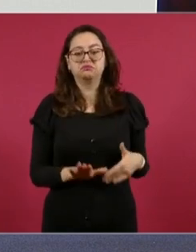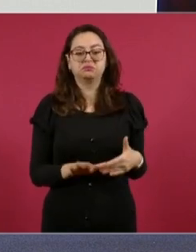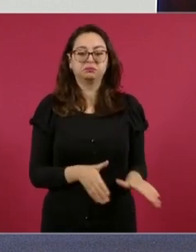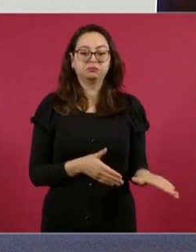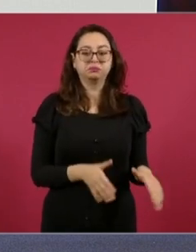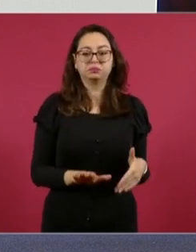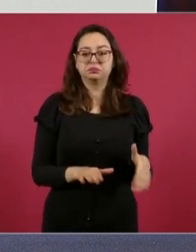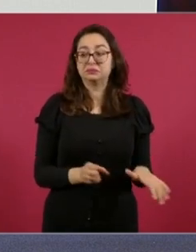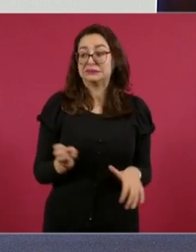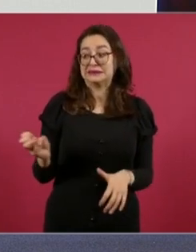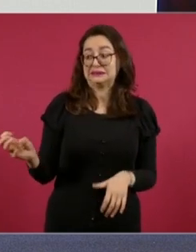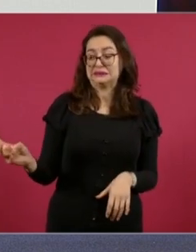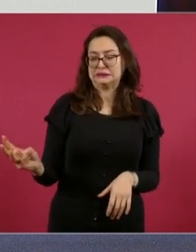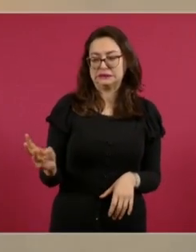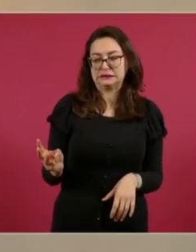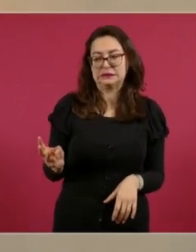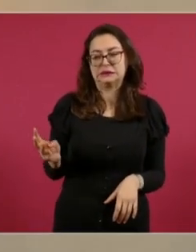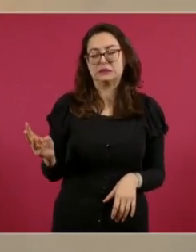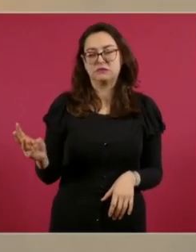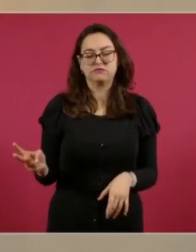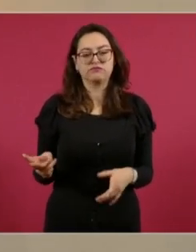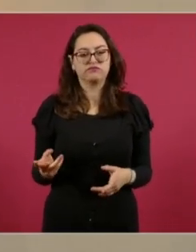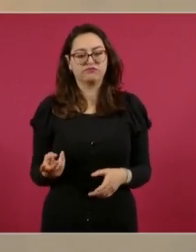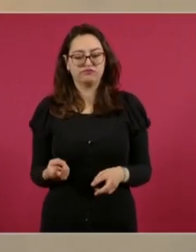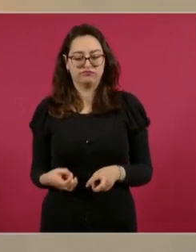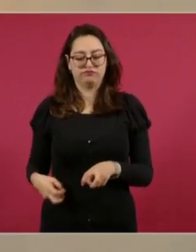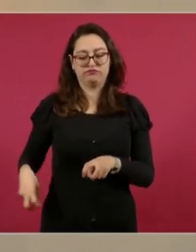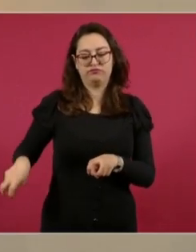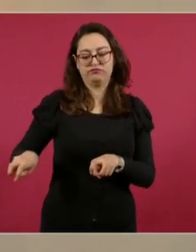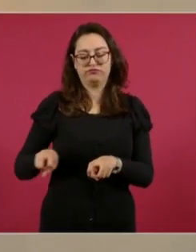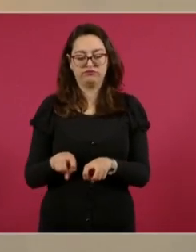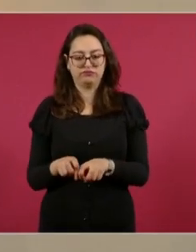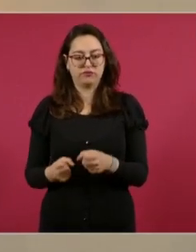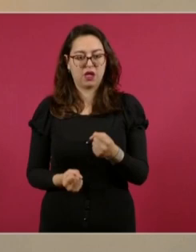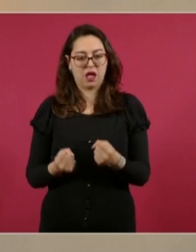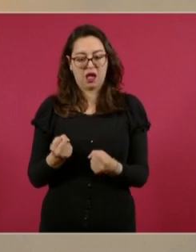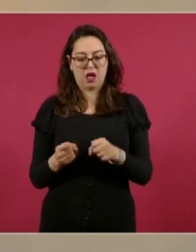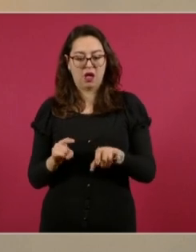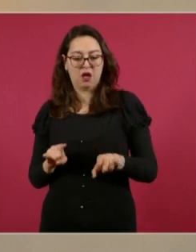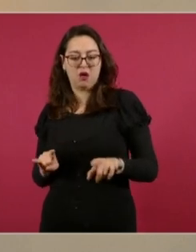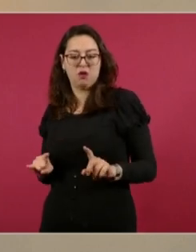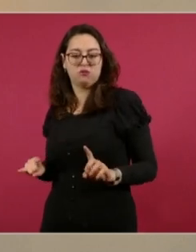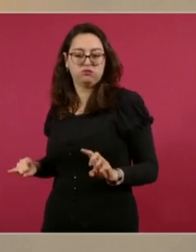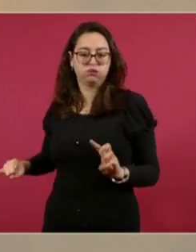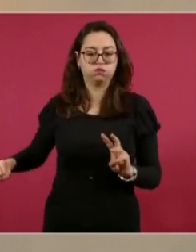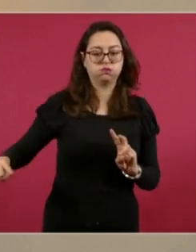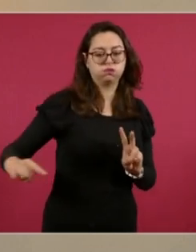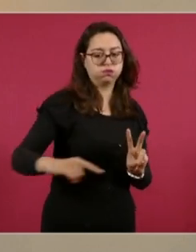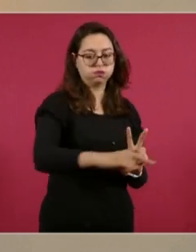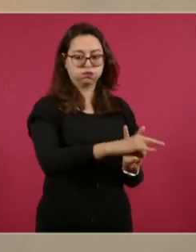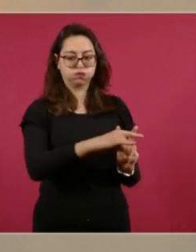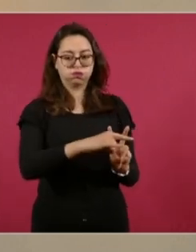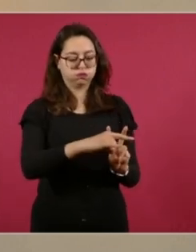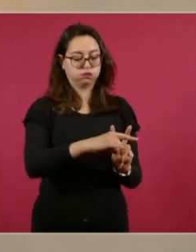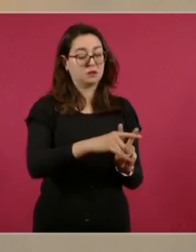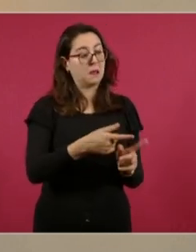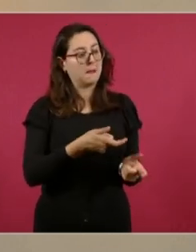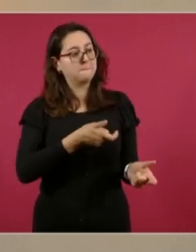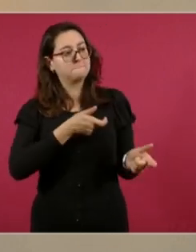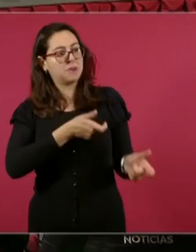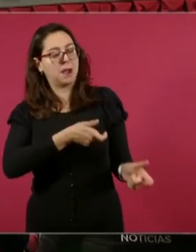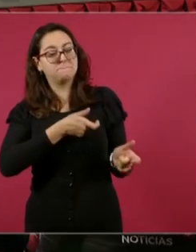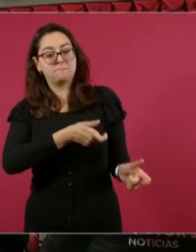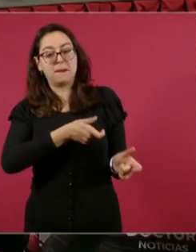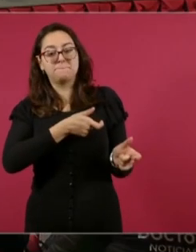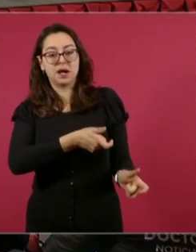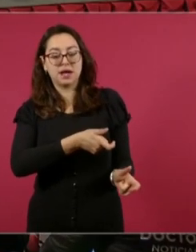hoy sentenciados a bordo de un vehículo le cerraron el paso, dispararon con armas de fuego, privando de la vida en el lugar a